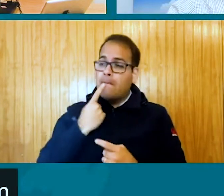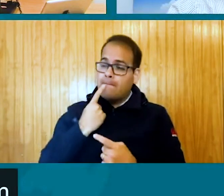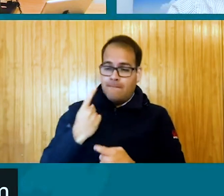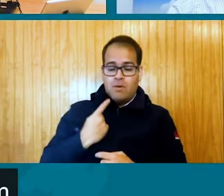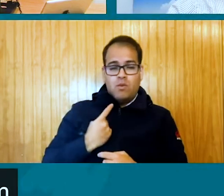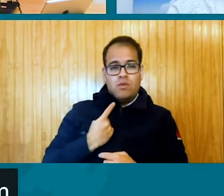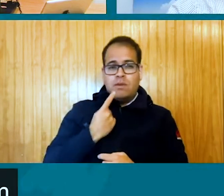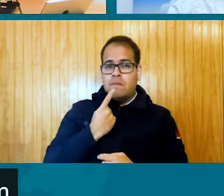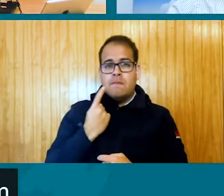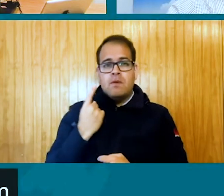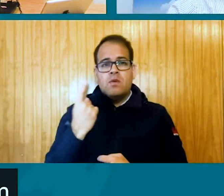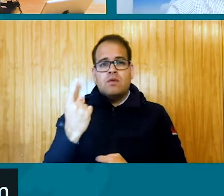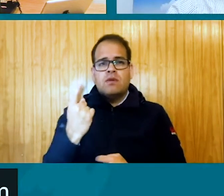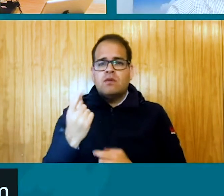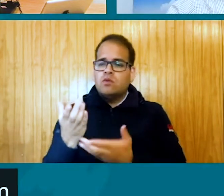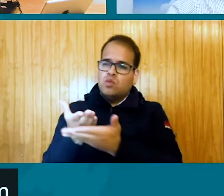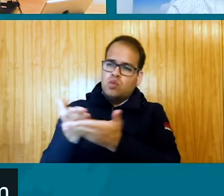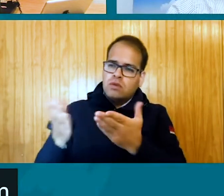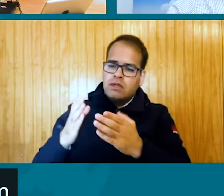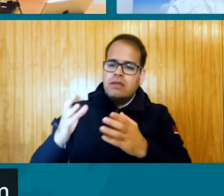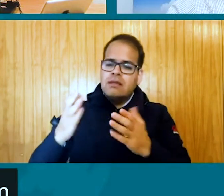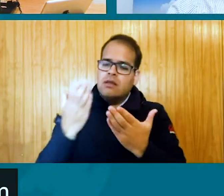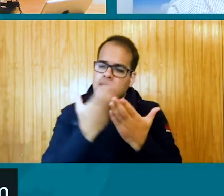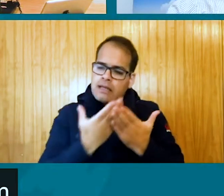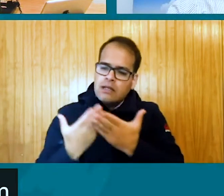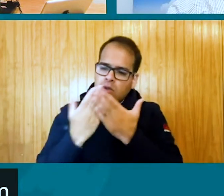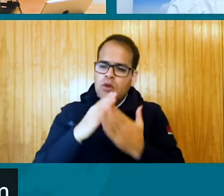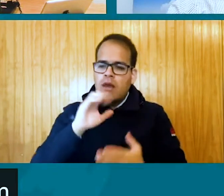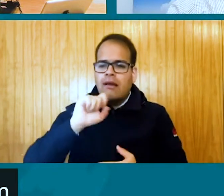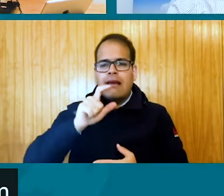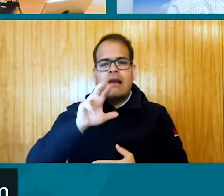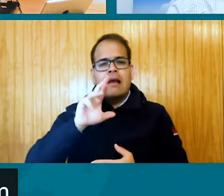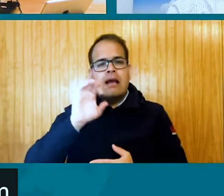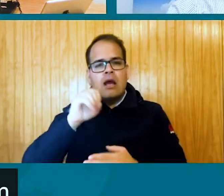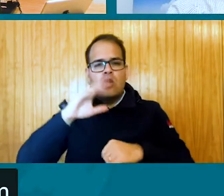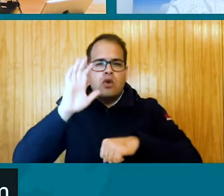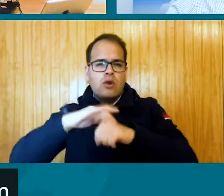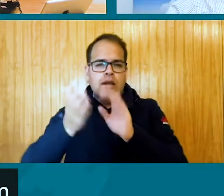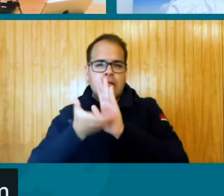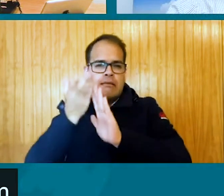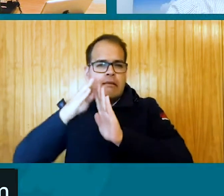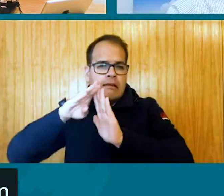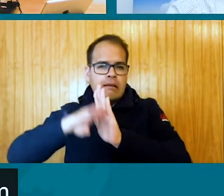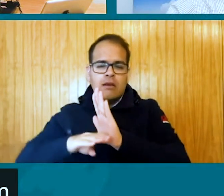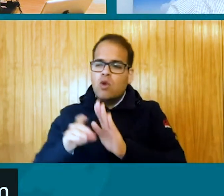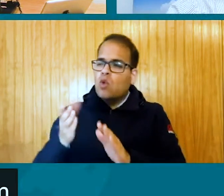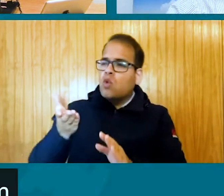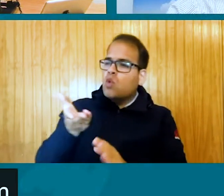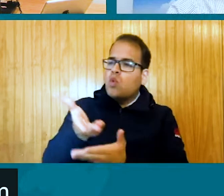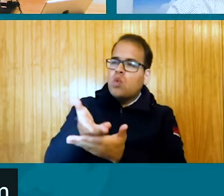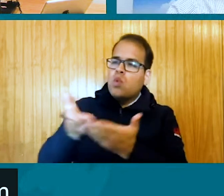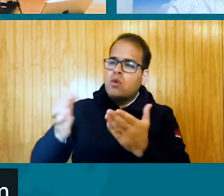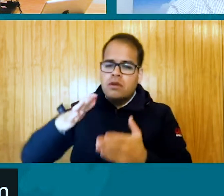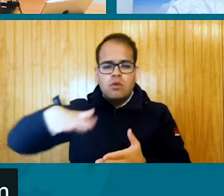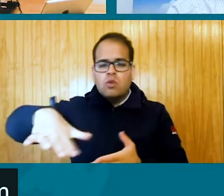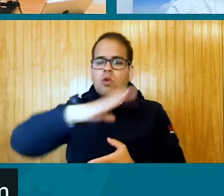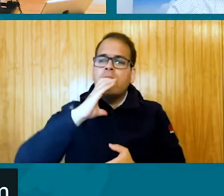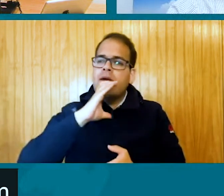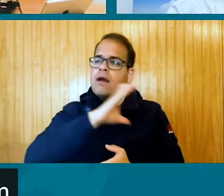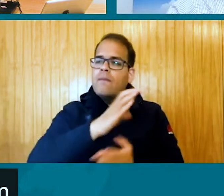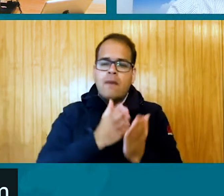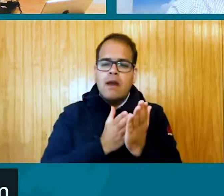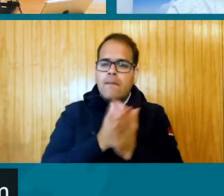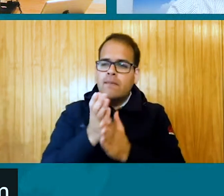sobre el estudio agroclimático. ¿Cuáles son las dimensiones del campo que tú recomiendas más o menos para que partan con